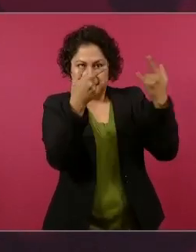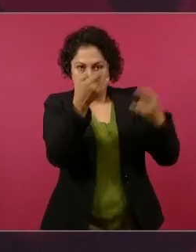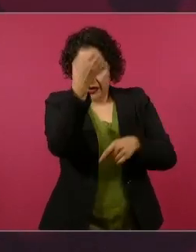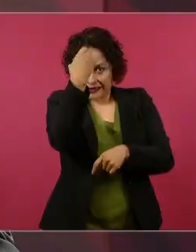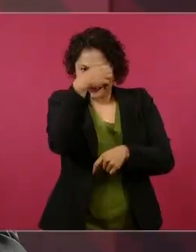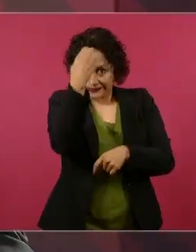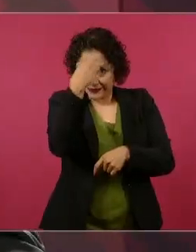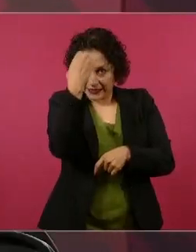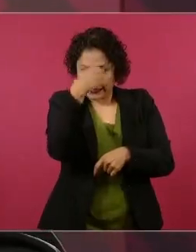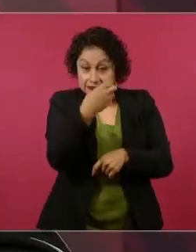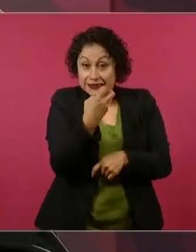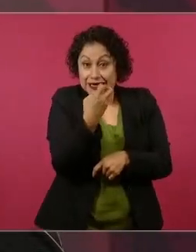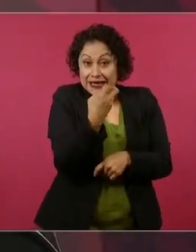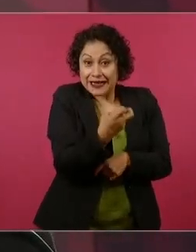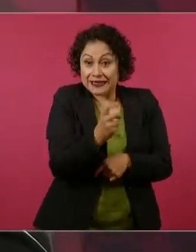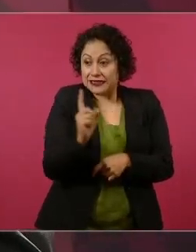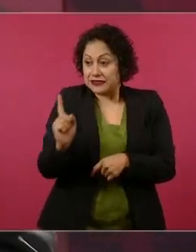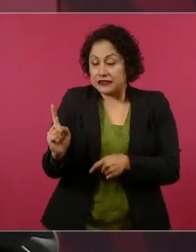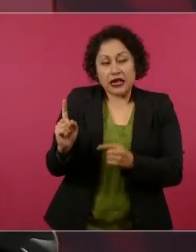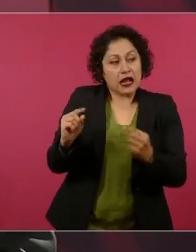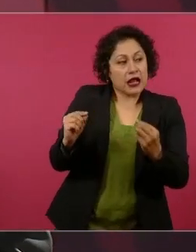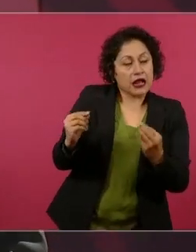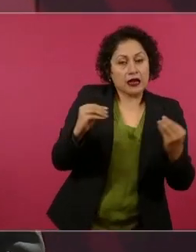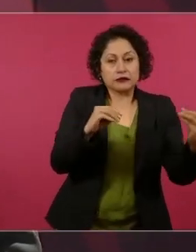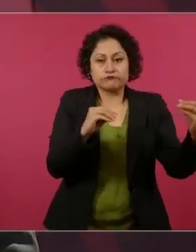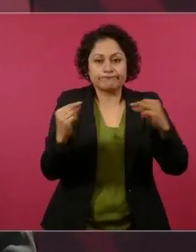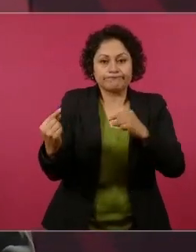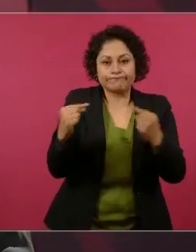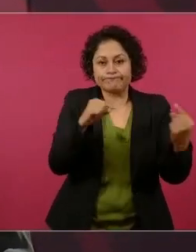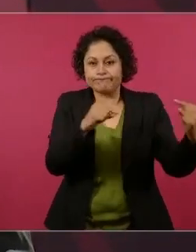contubernio de poder político y de poder económico,